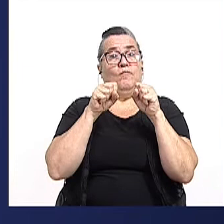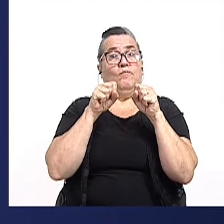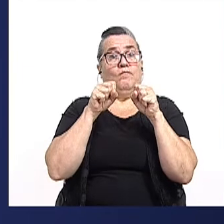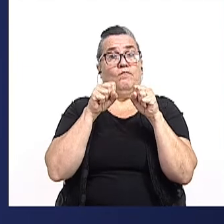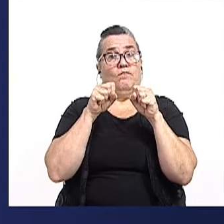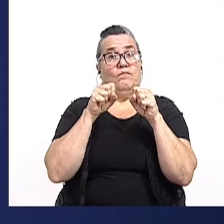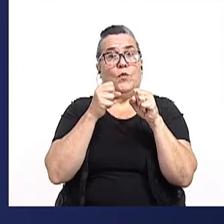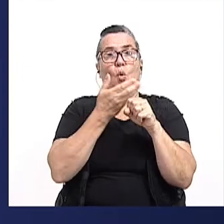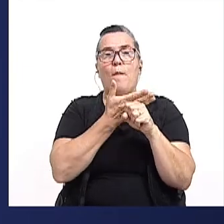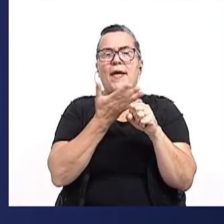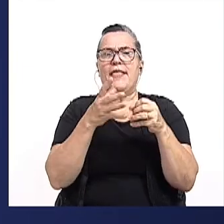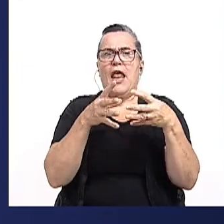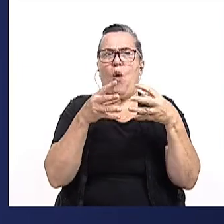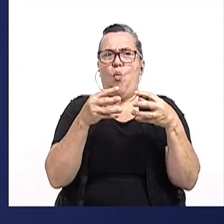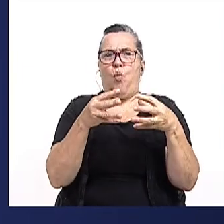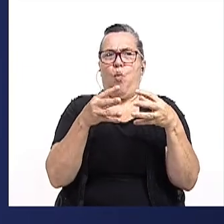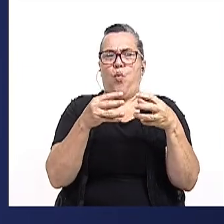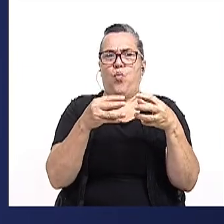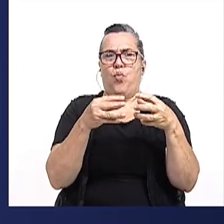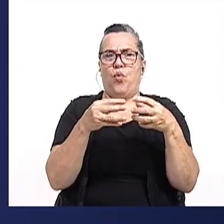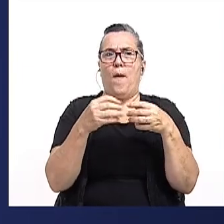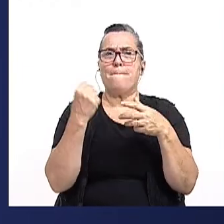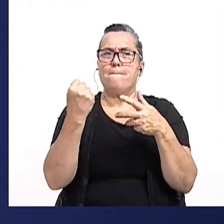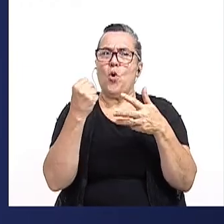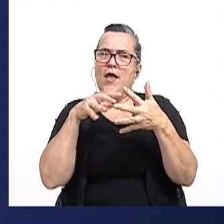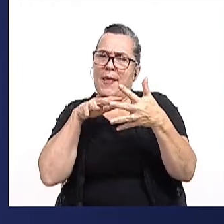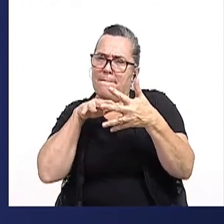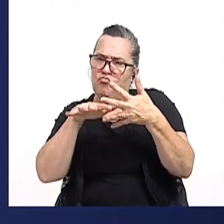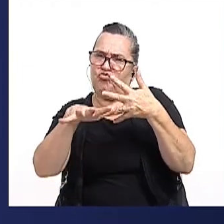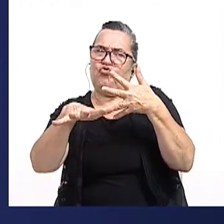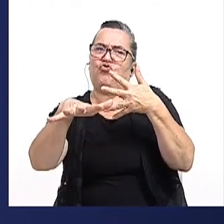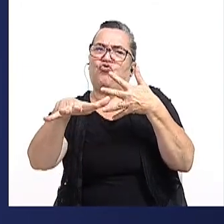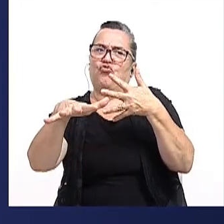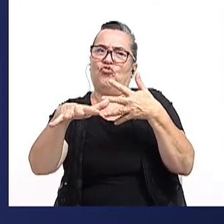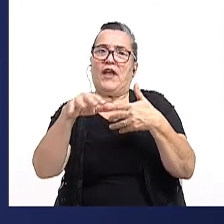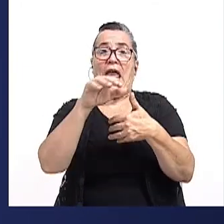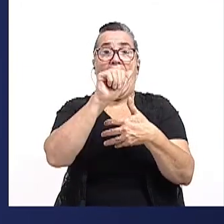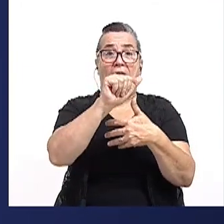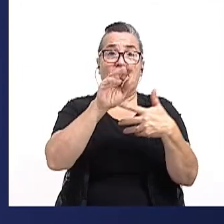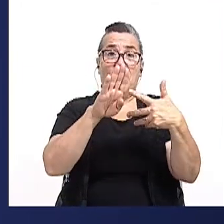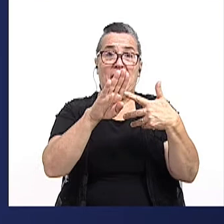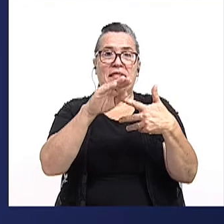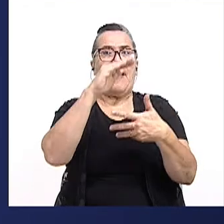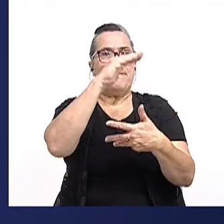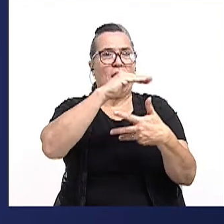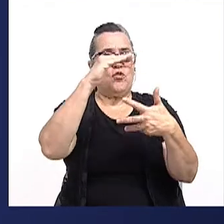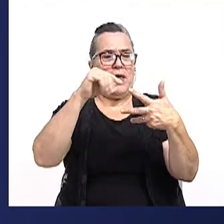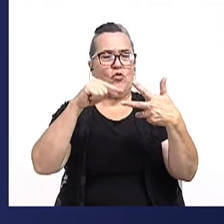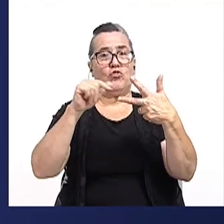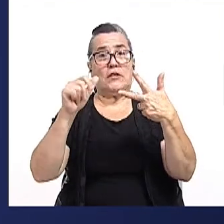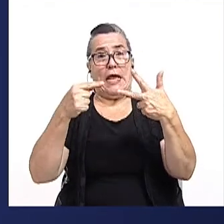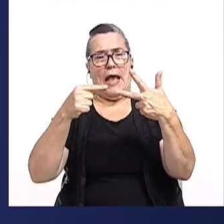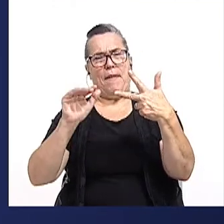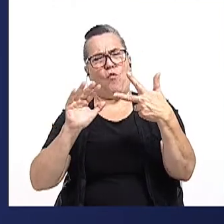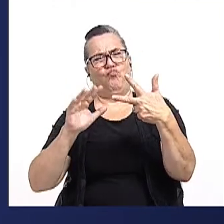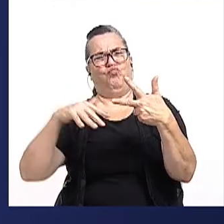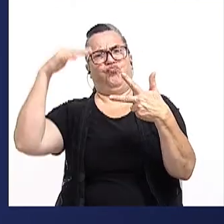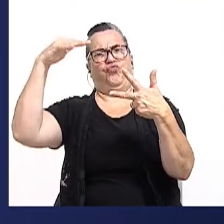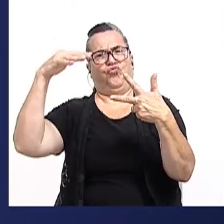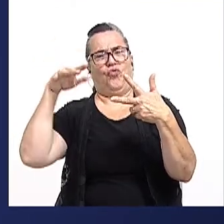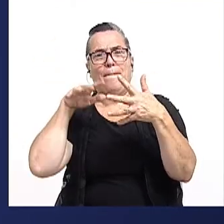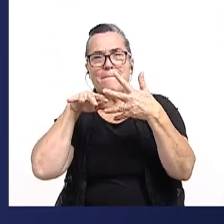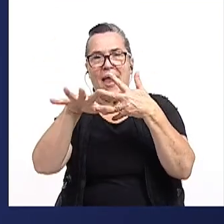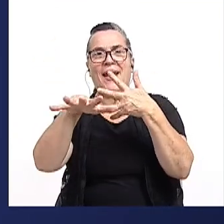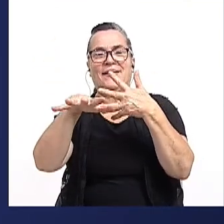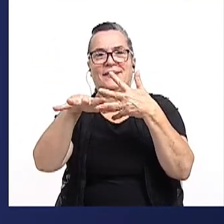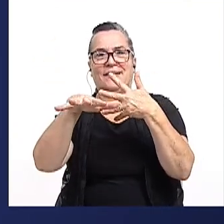un material denso. Tiene más poder de penetración que los rayos alfa y que los rayos beta. También les traje